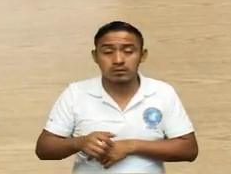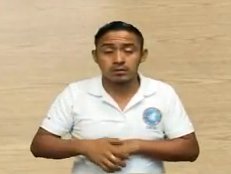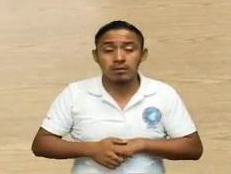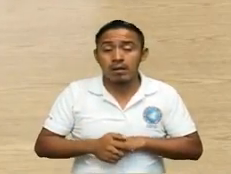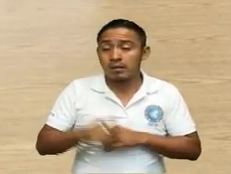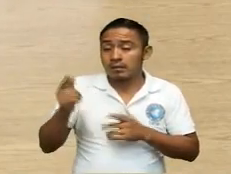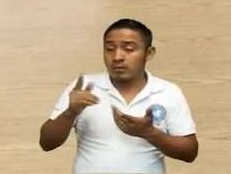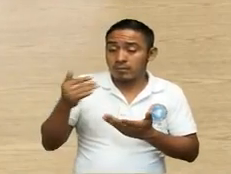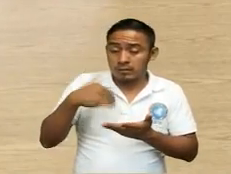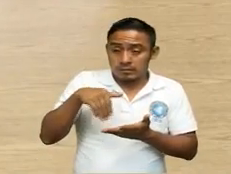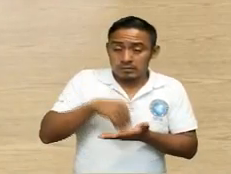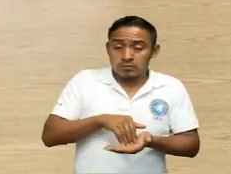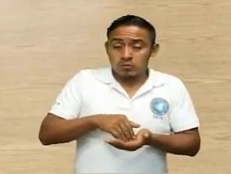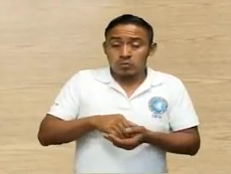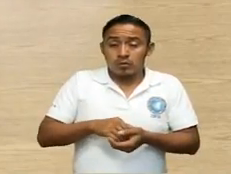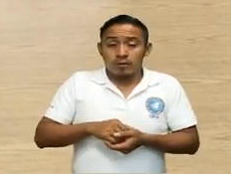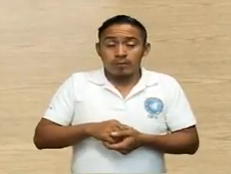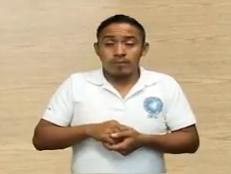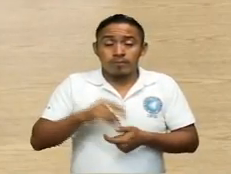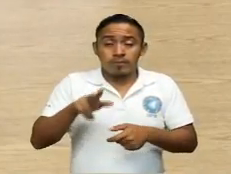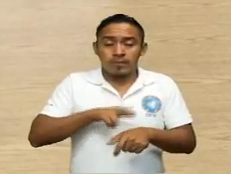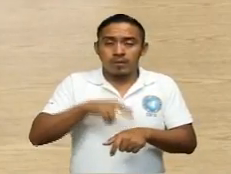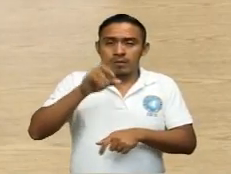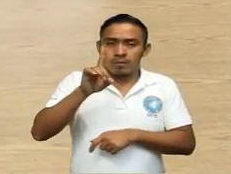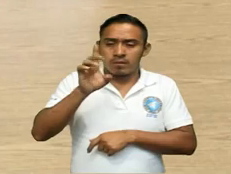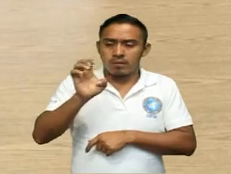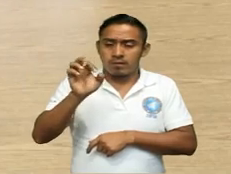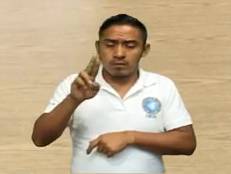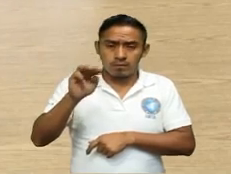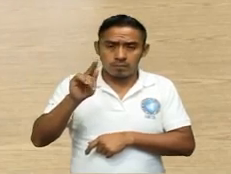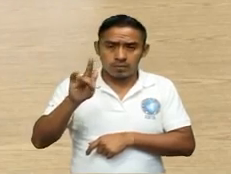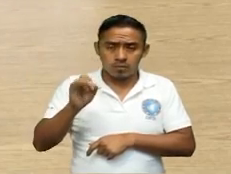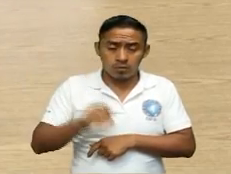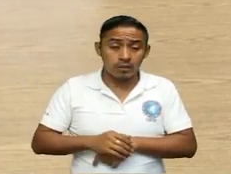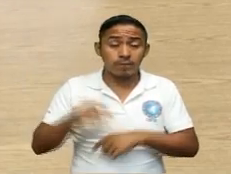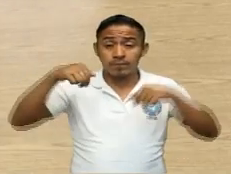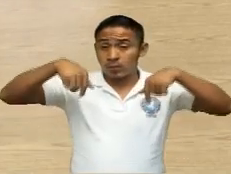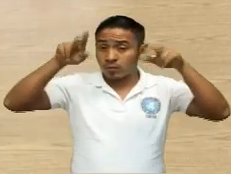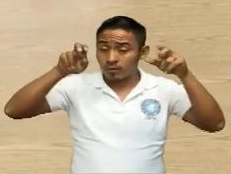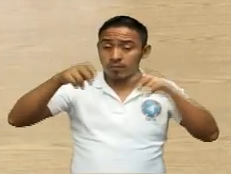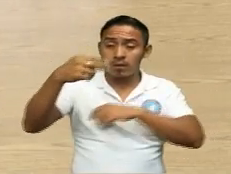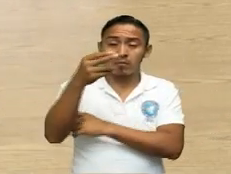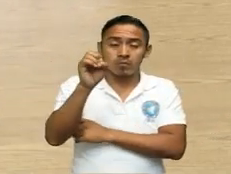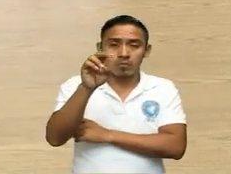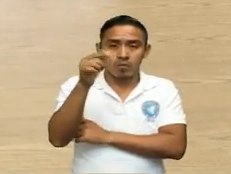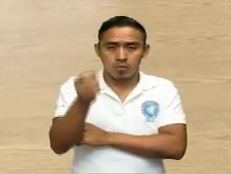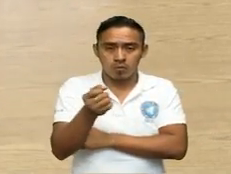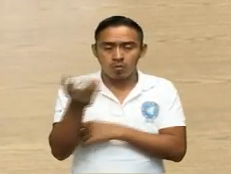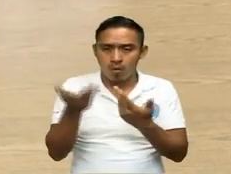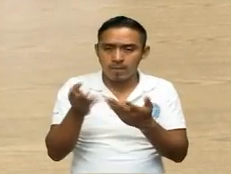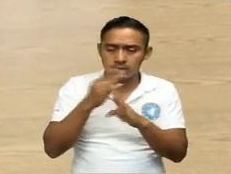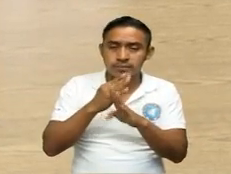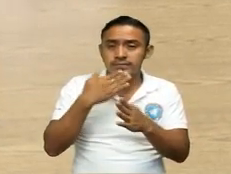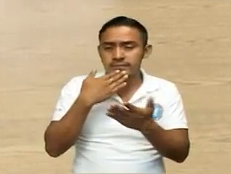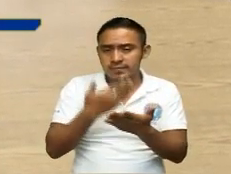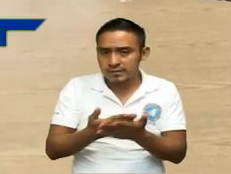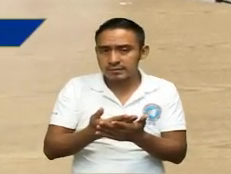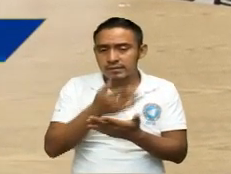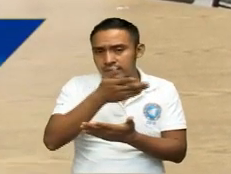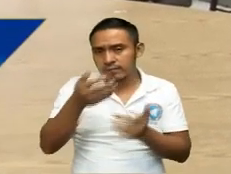del Centro Nacional de Dermatología. Gracias por hablarnos sobre este tema, los hongos en la piel y cómo prevenirlos. Le agradecemos,